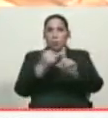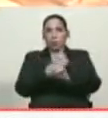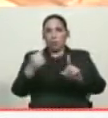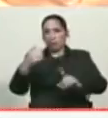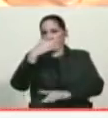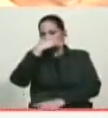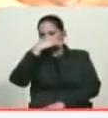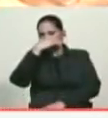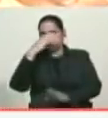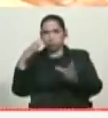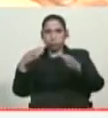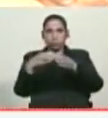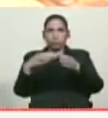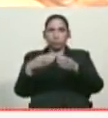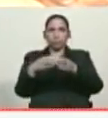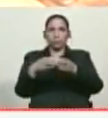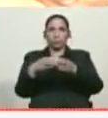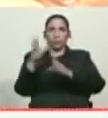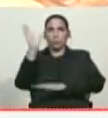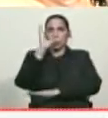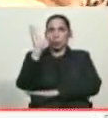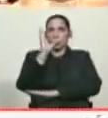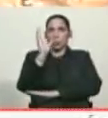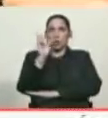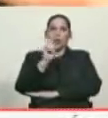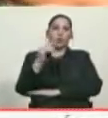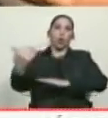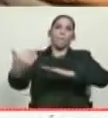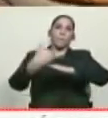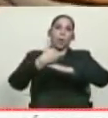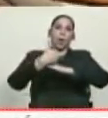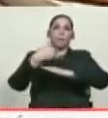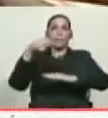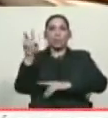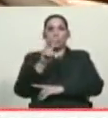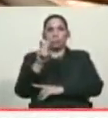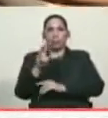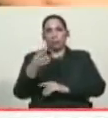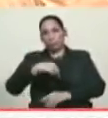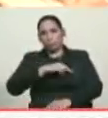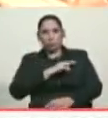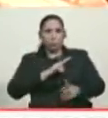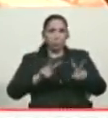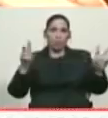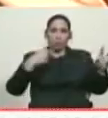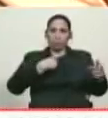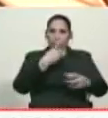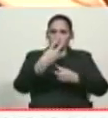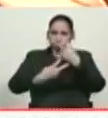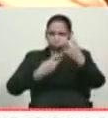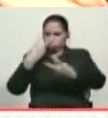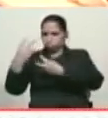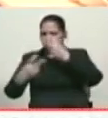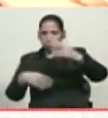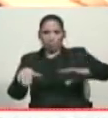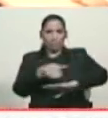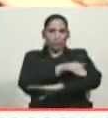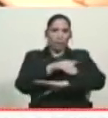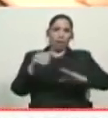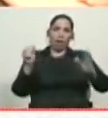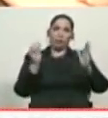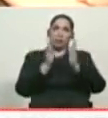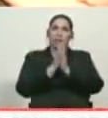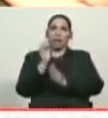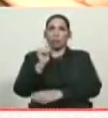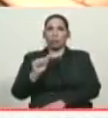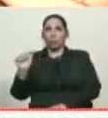paramilitares colombianos, del narcoparamilitarismo colombiano, no se venga para Venezuela. Aquí estamos en paz. Ustedes pueden recorrer las calles de San Antonio, de Ureña,